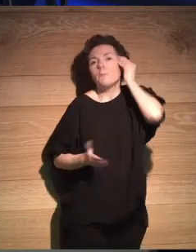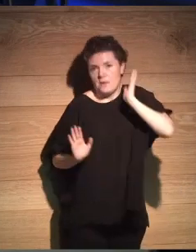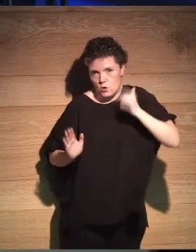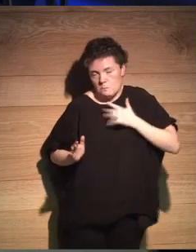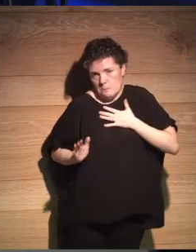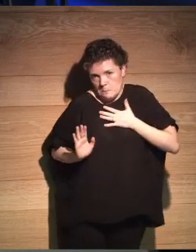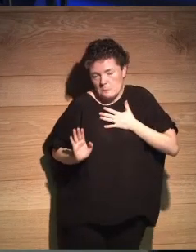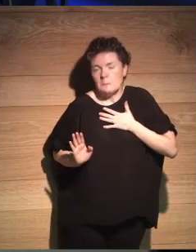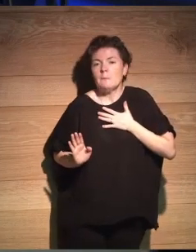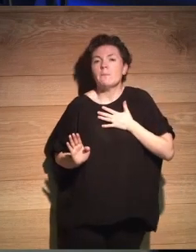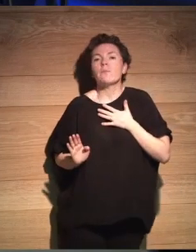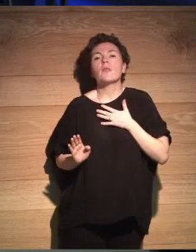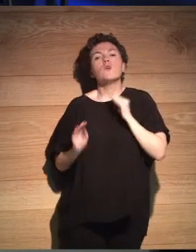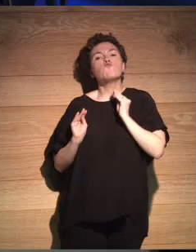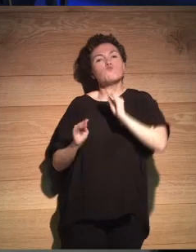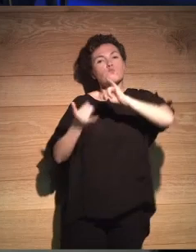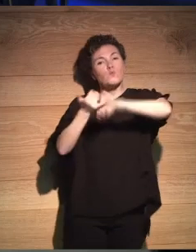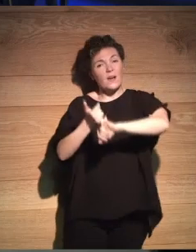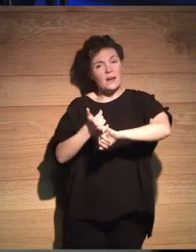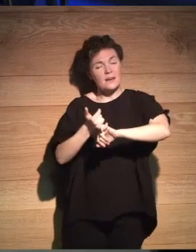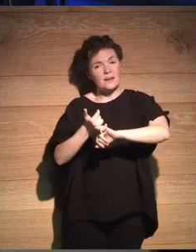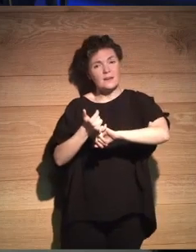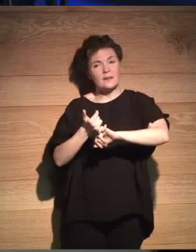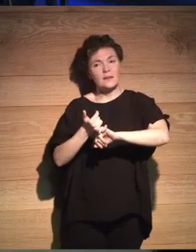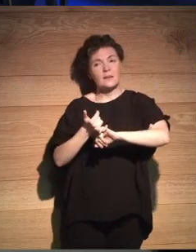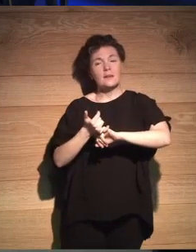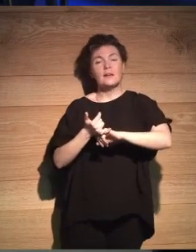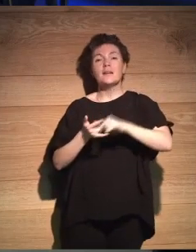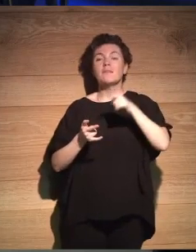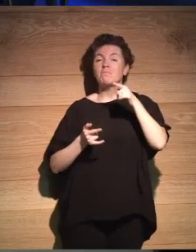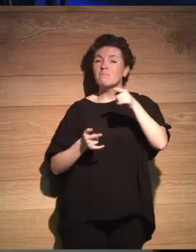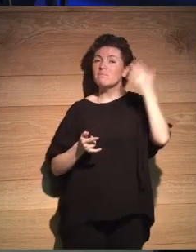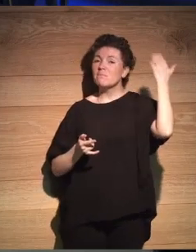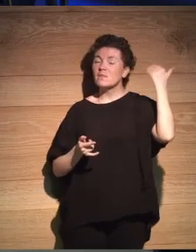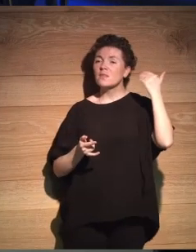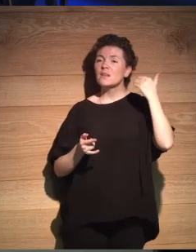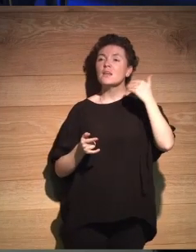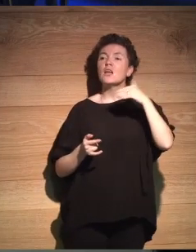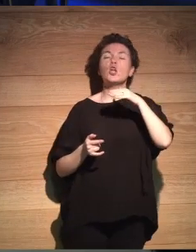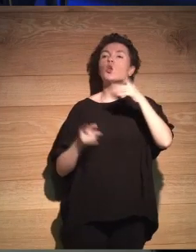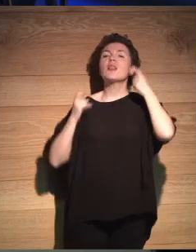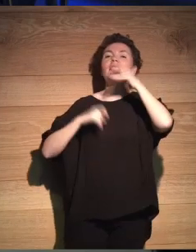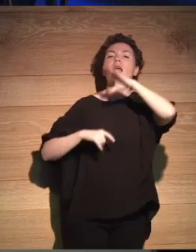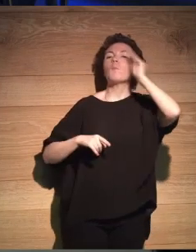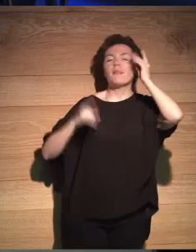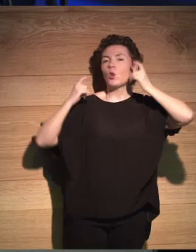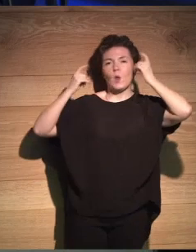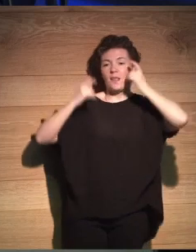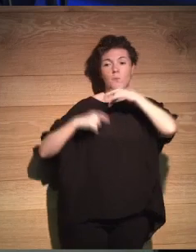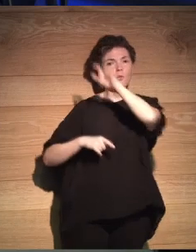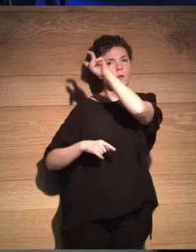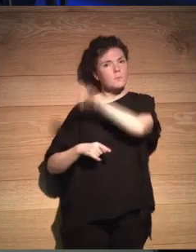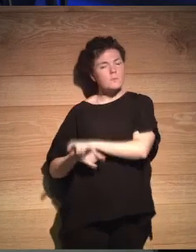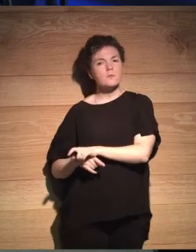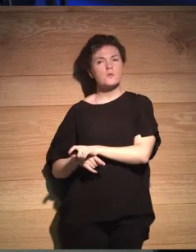creo que su mujer en ningún momento trató de comprender, porque él era una persona